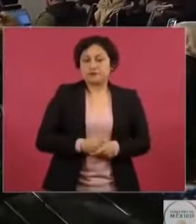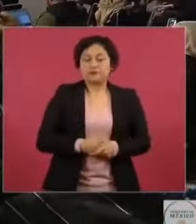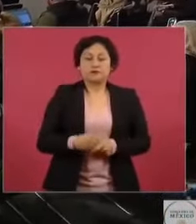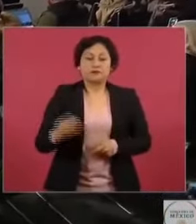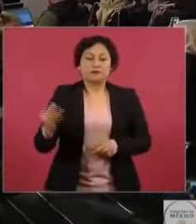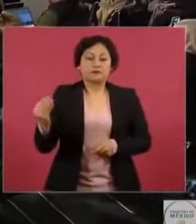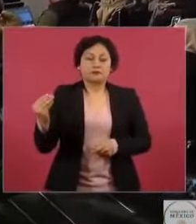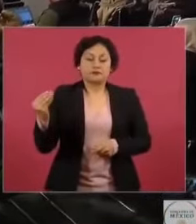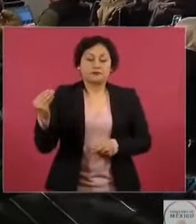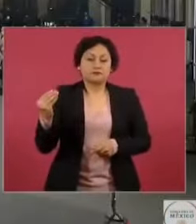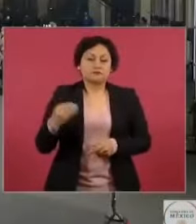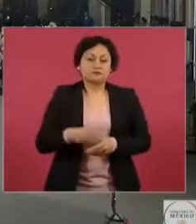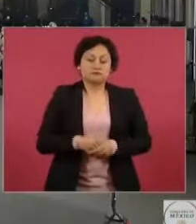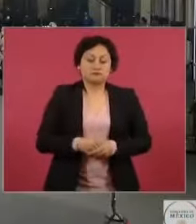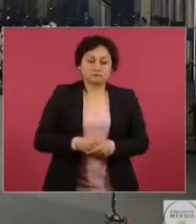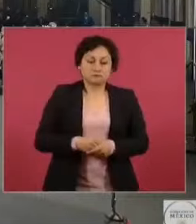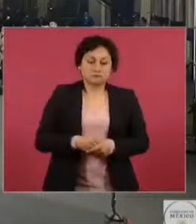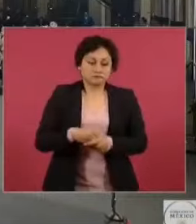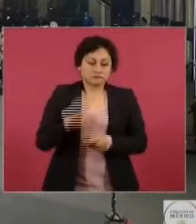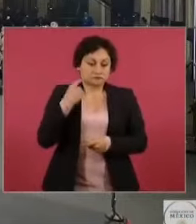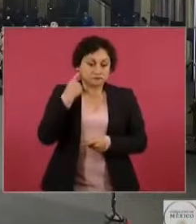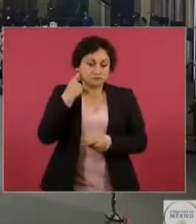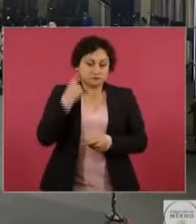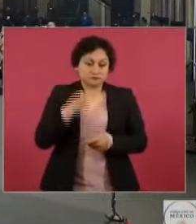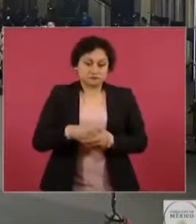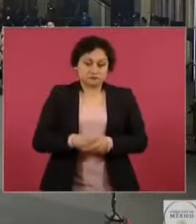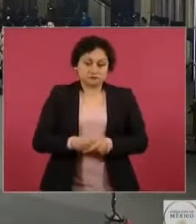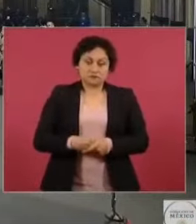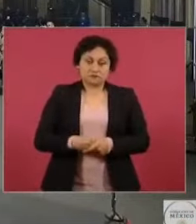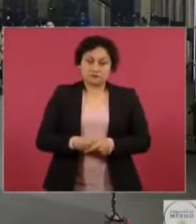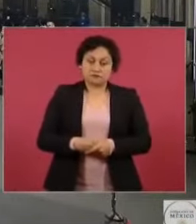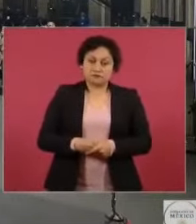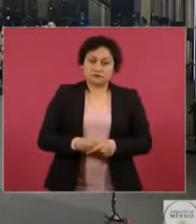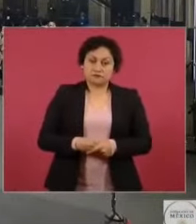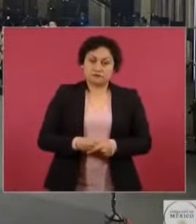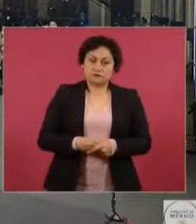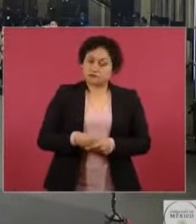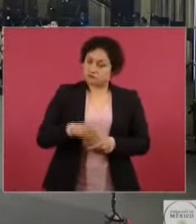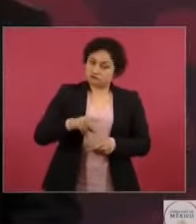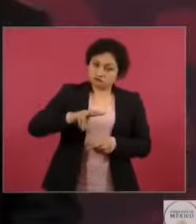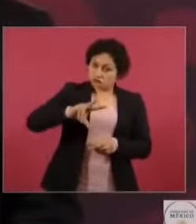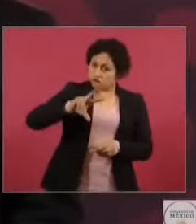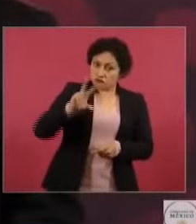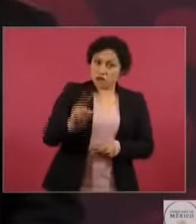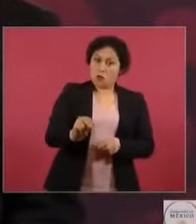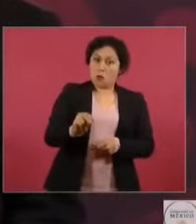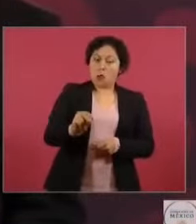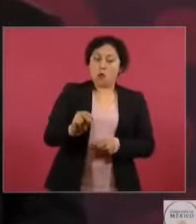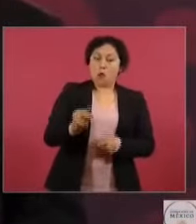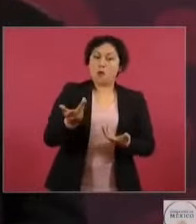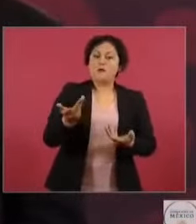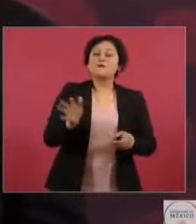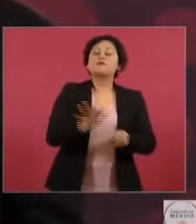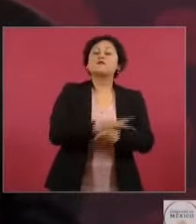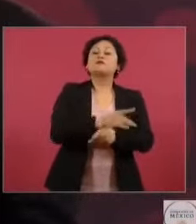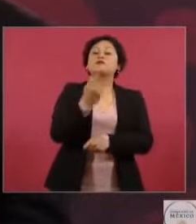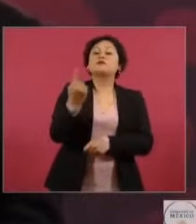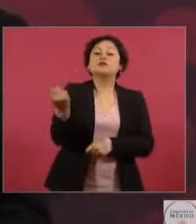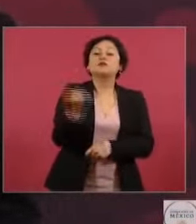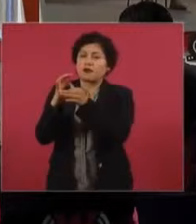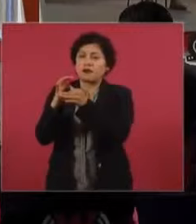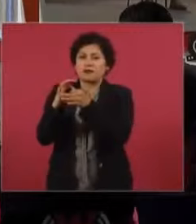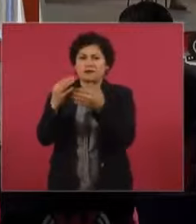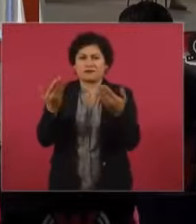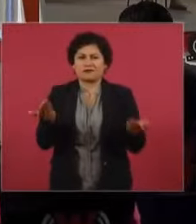bajo nivel puedan encontrarse vulnerados por una malentendida austeridad. Comentaba un juez italiano,